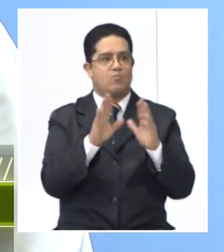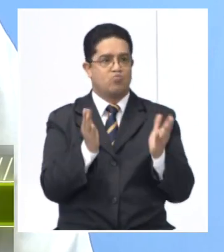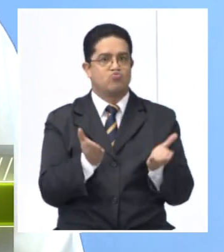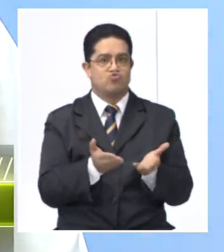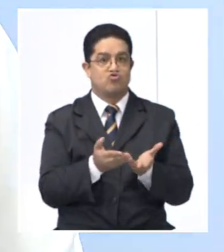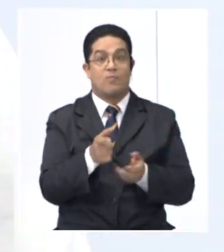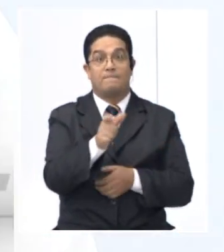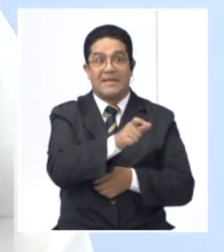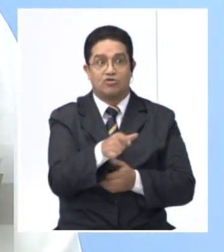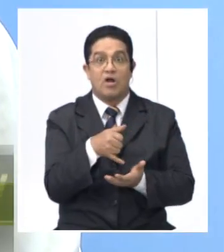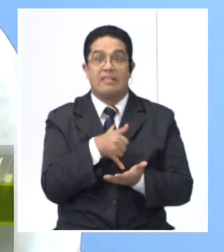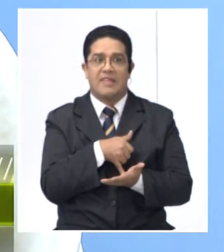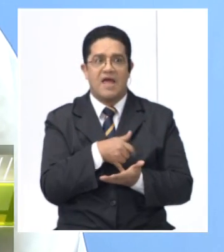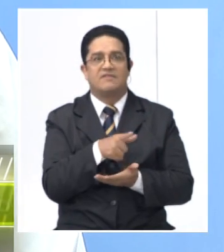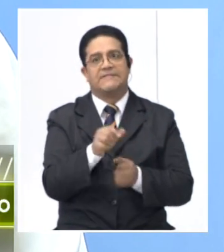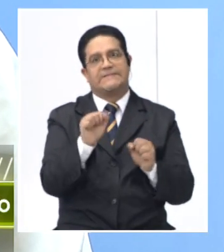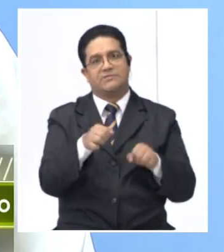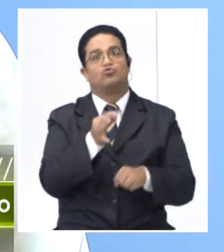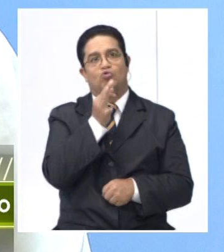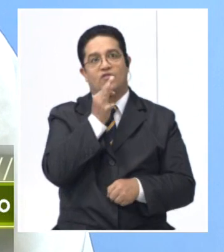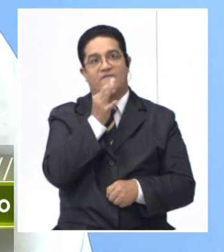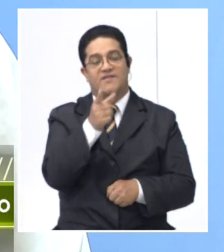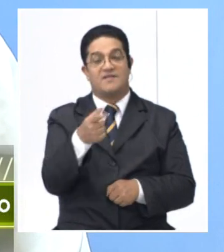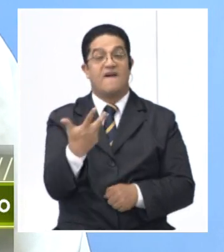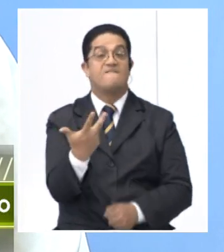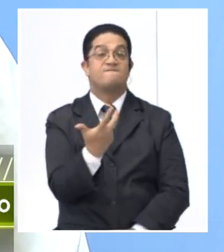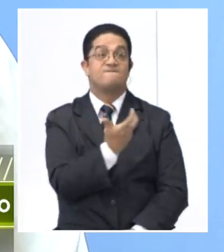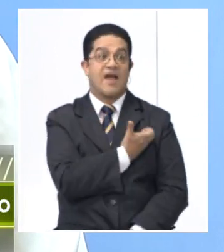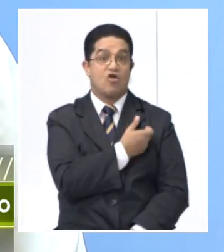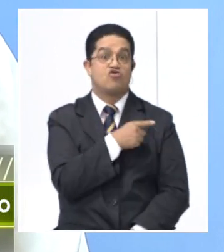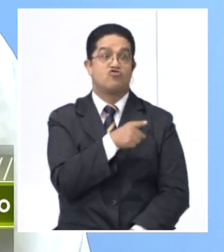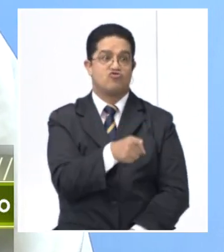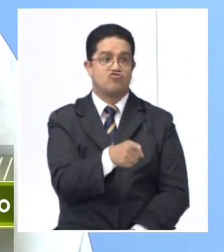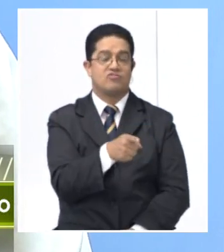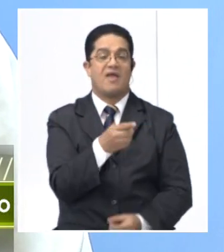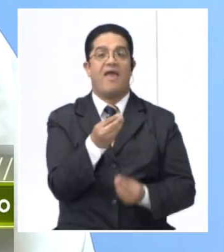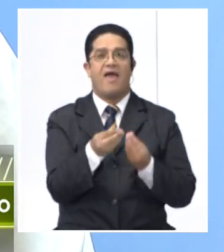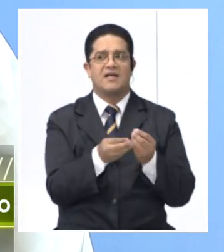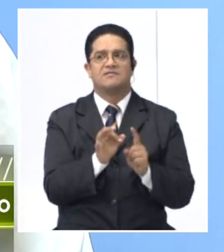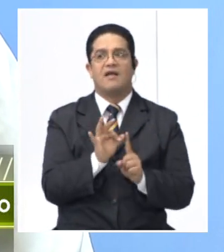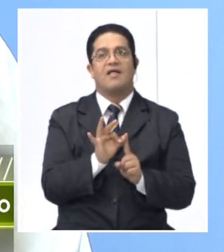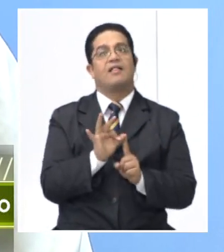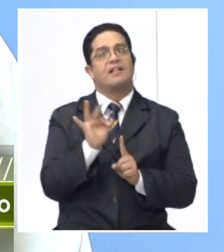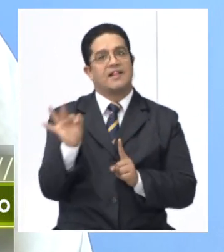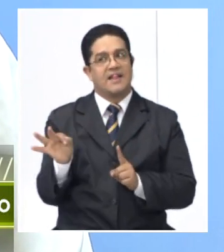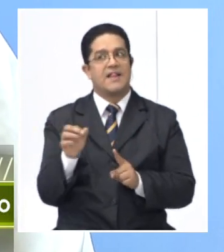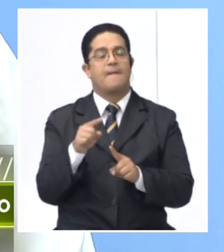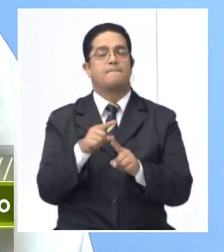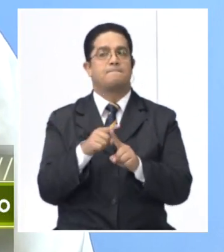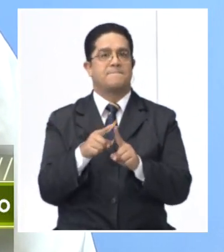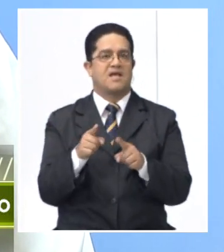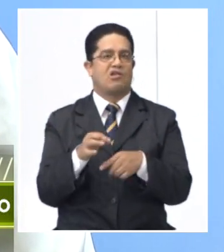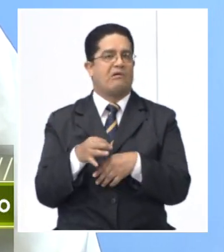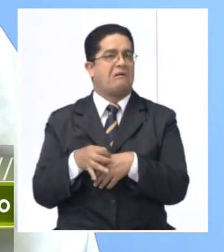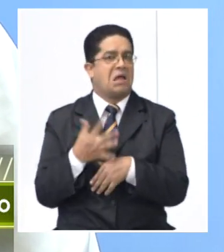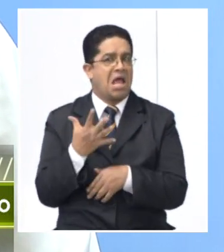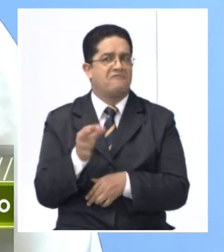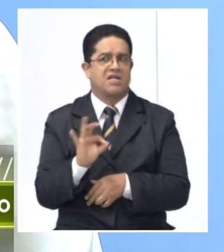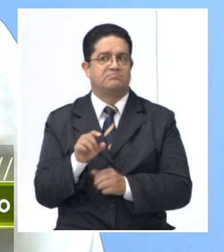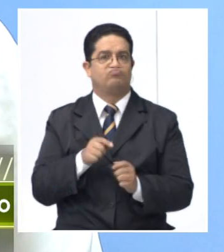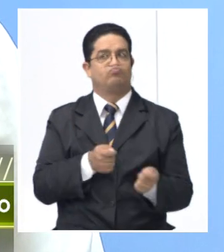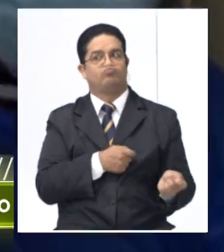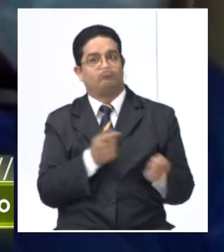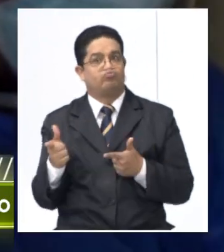más vulnerables. La vacunación claramente disminuyó la intensidad, la gravedad de enfermedad, disminuyó hospitalizaciones y